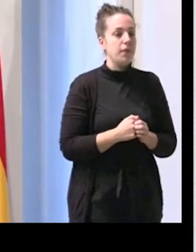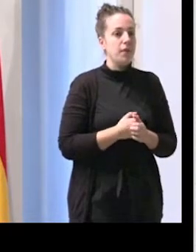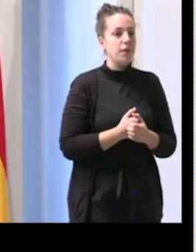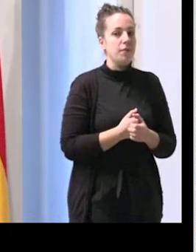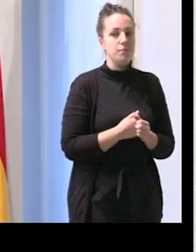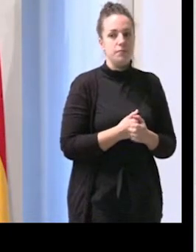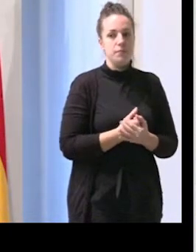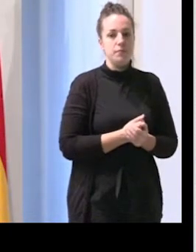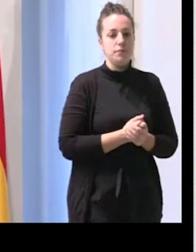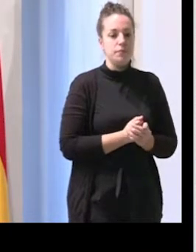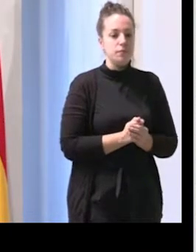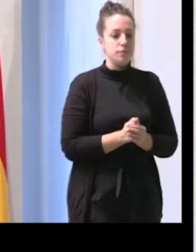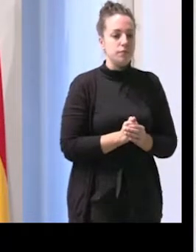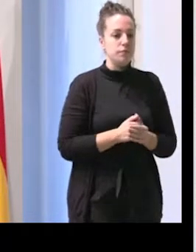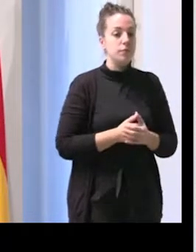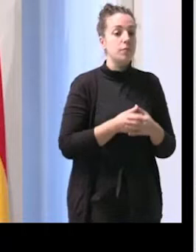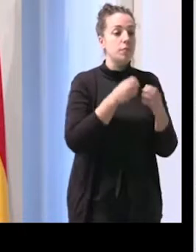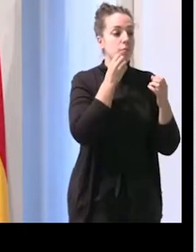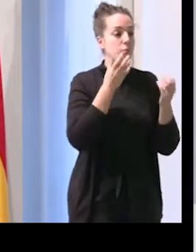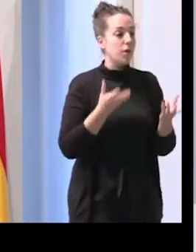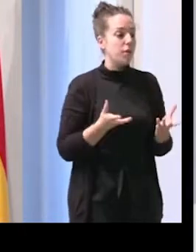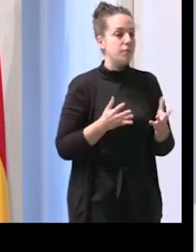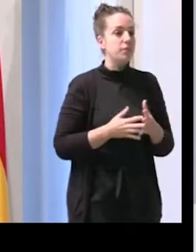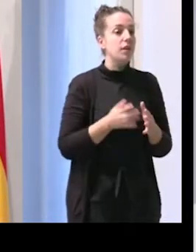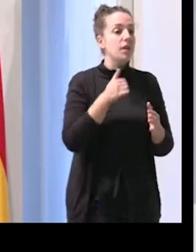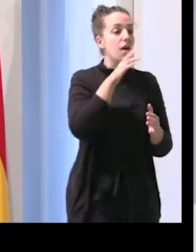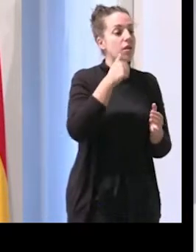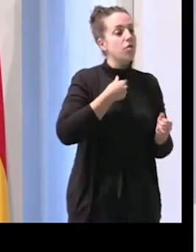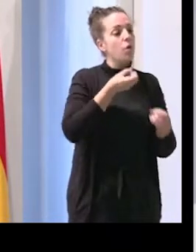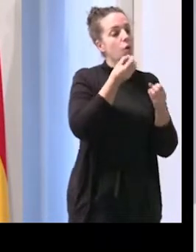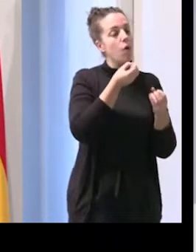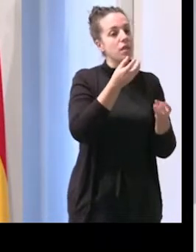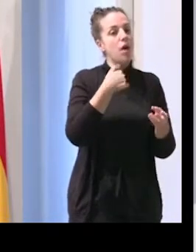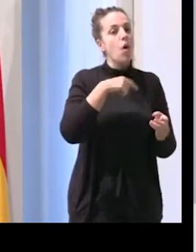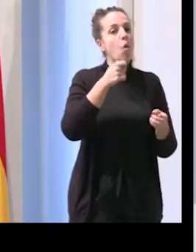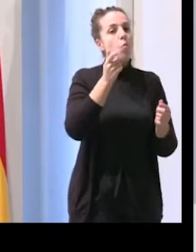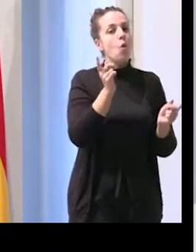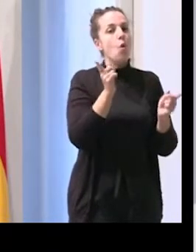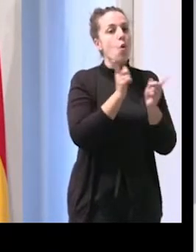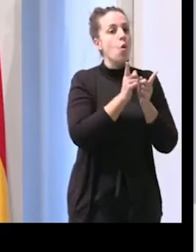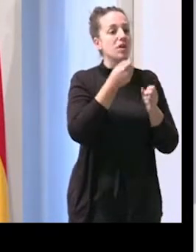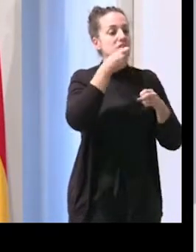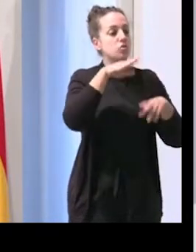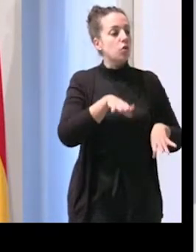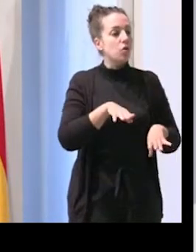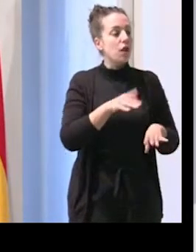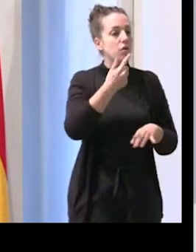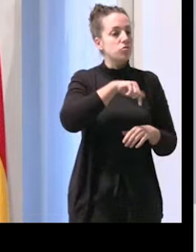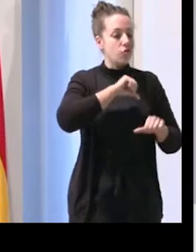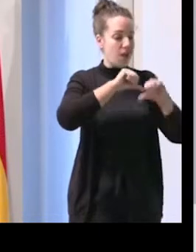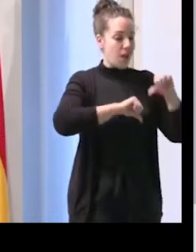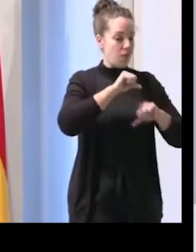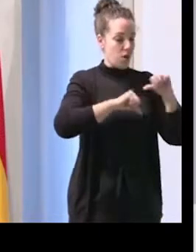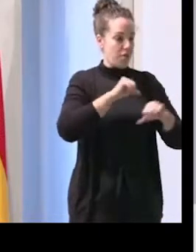ese galardón. Bueno, lo que les voy a contar es un poco la historia que venimos desarrollando en nuestro laboratorio